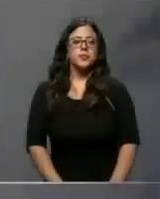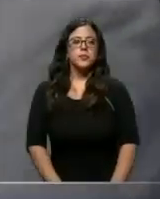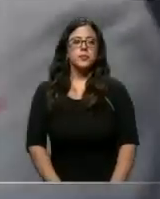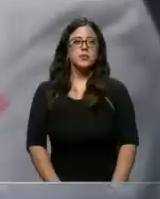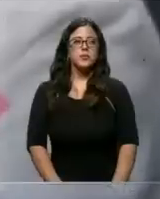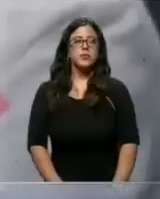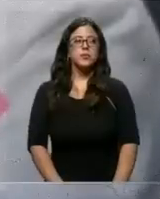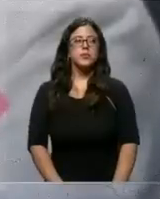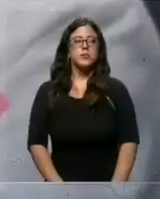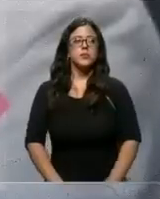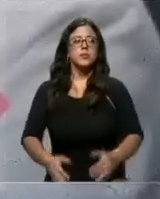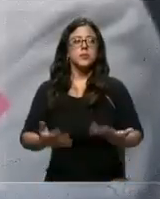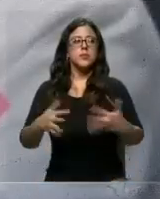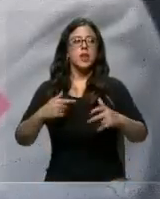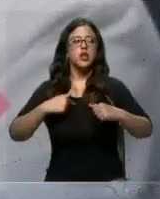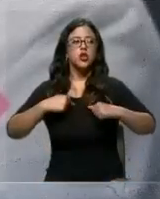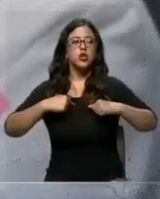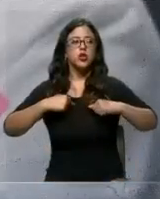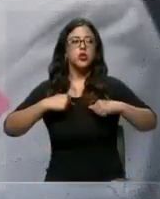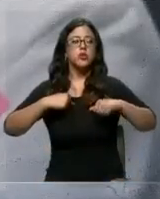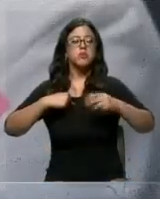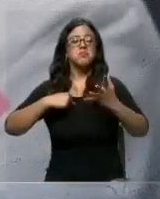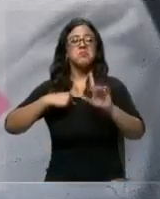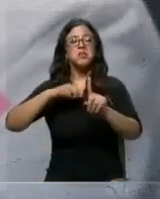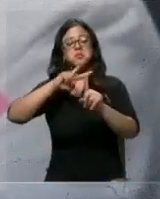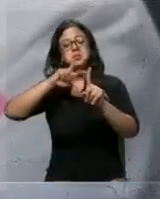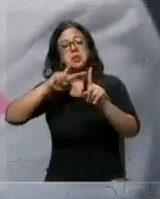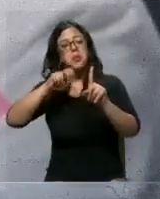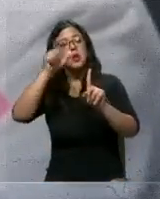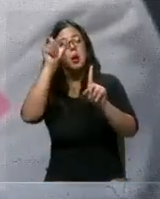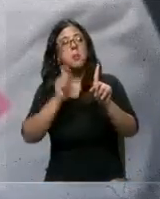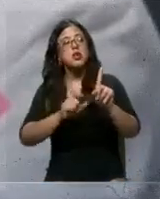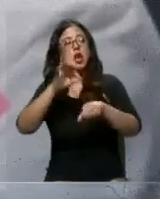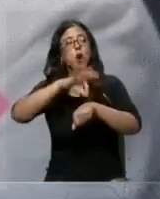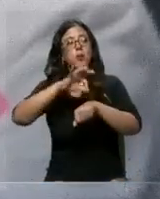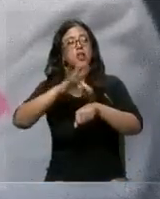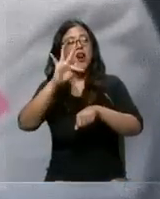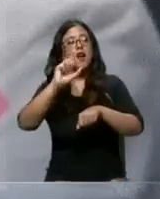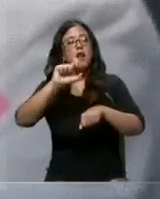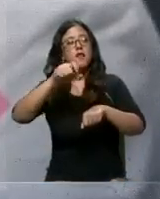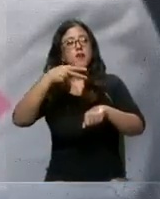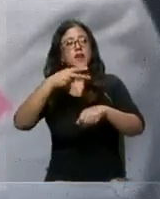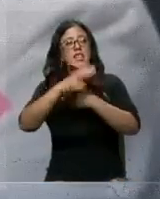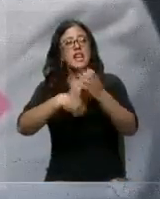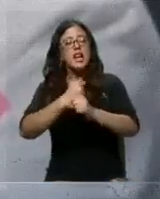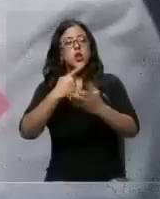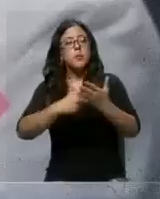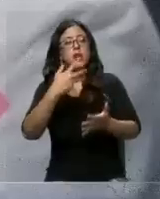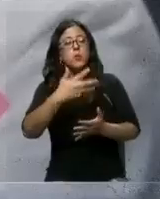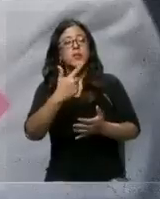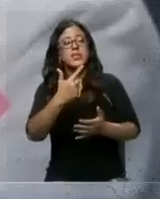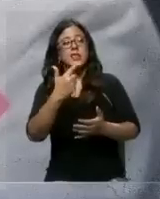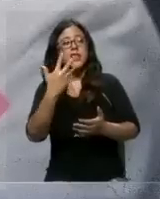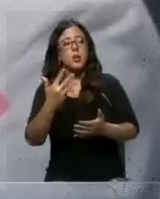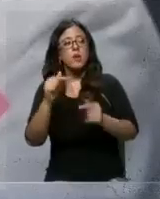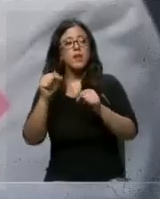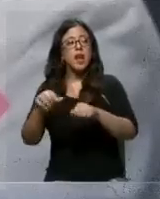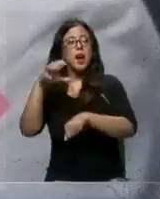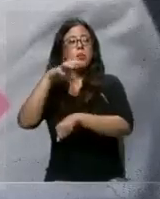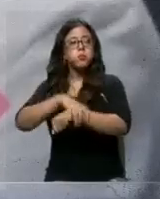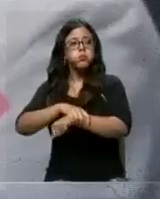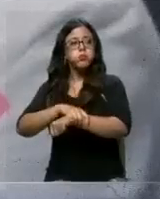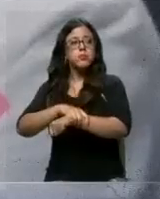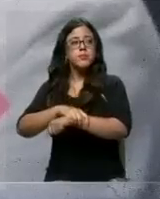Me tocó examinar a un paciente mientras estaba recién ingresado como médico de la FACH en el año 1979, que había sido arrestado